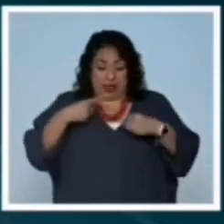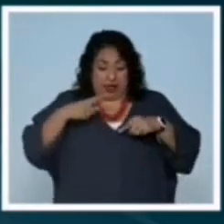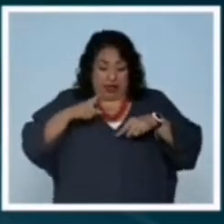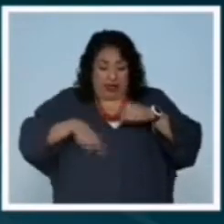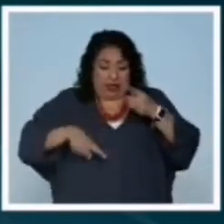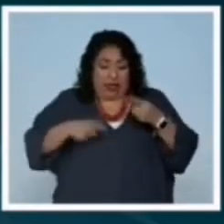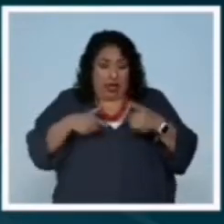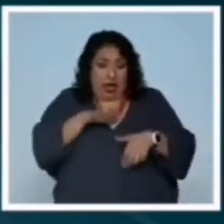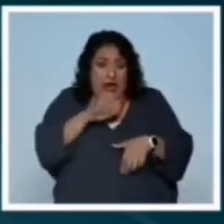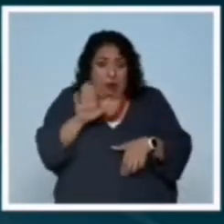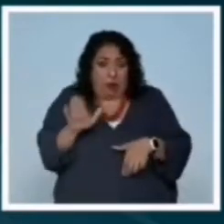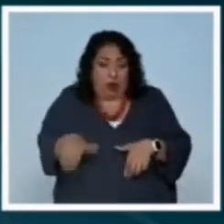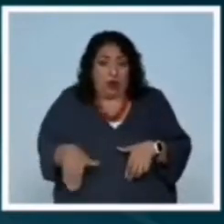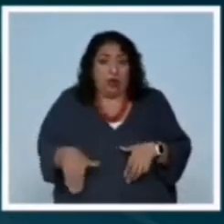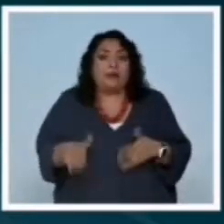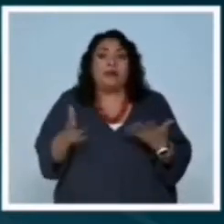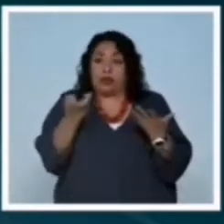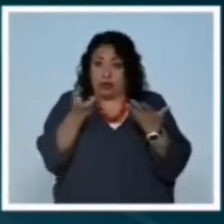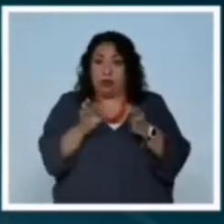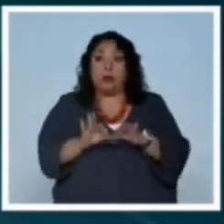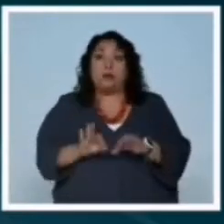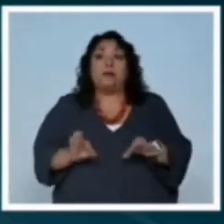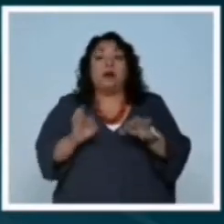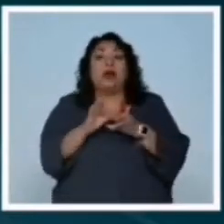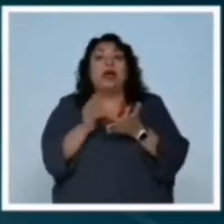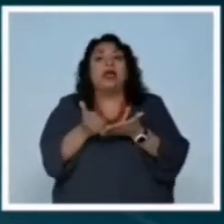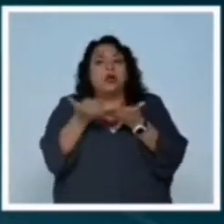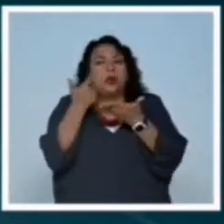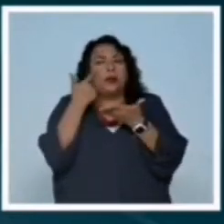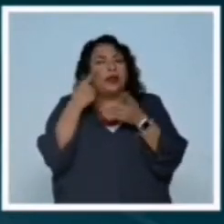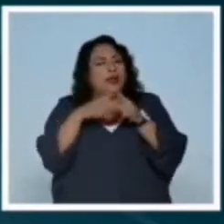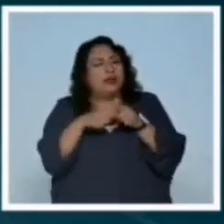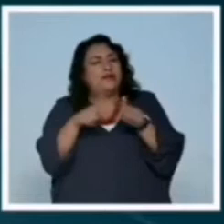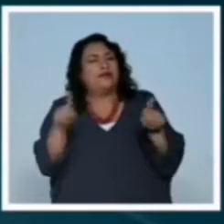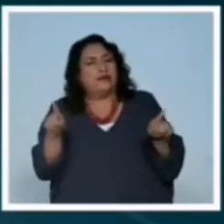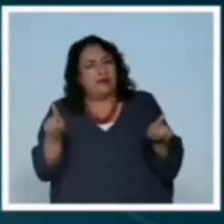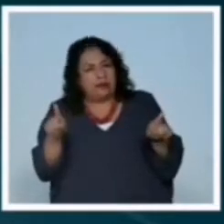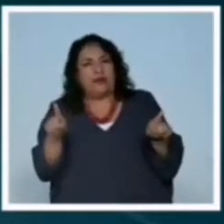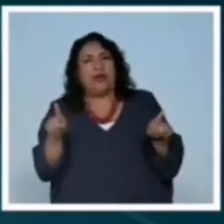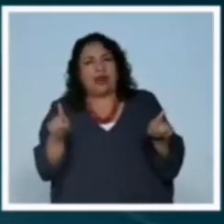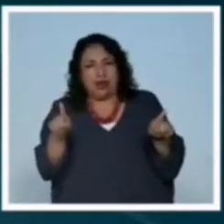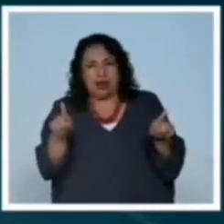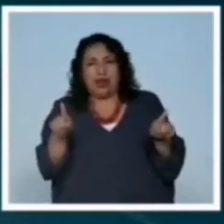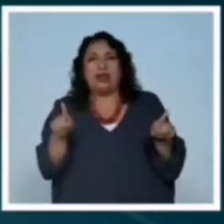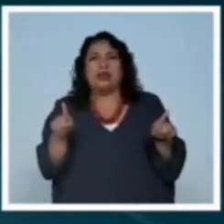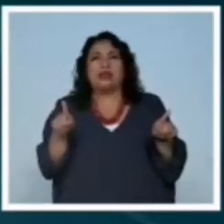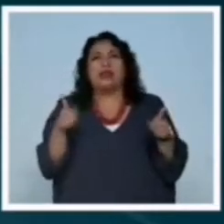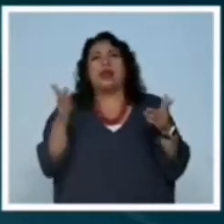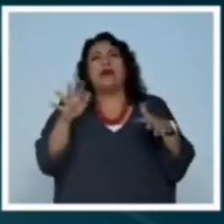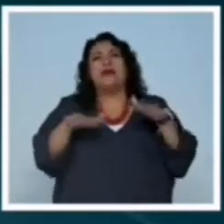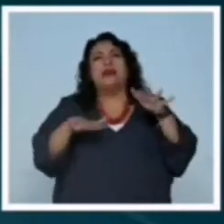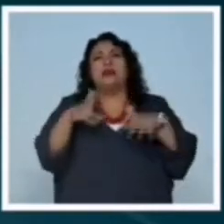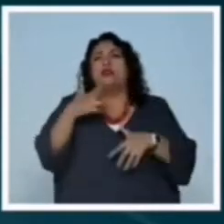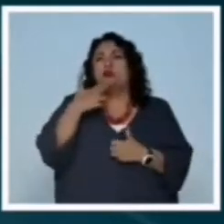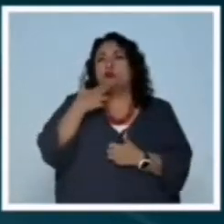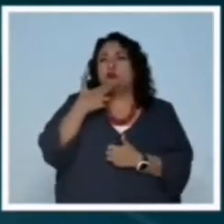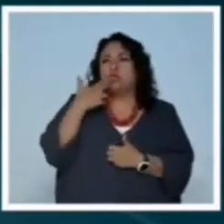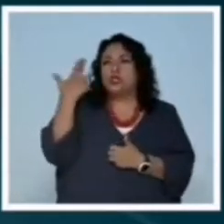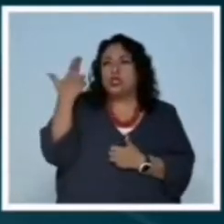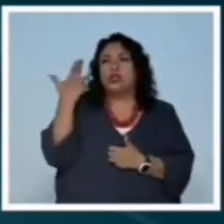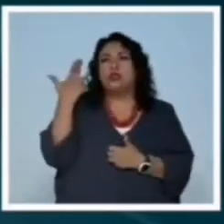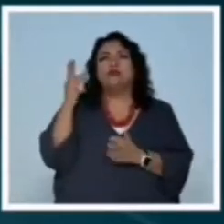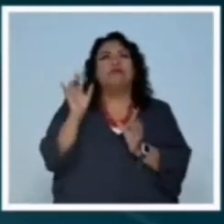esto es bien importante porque nos ayuda también a poder diferenciar aquellos suicidios de